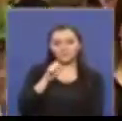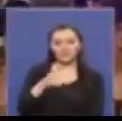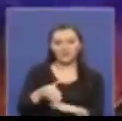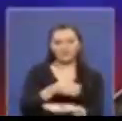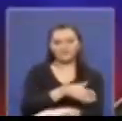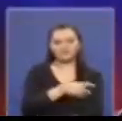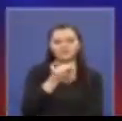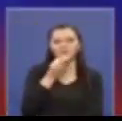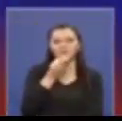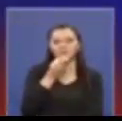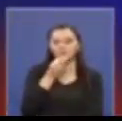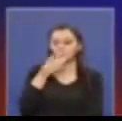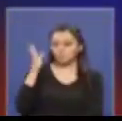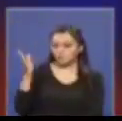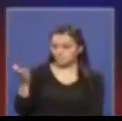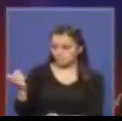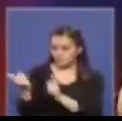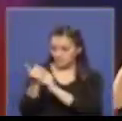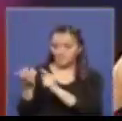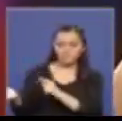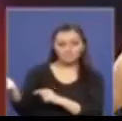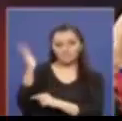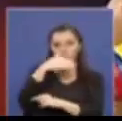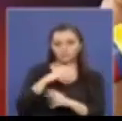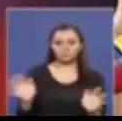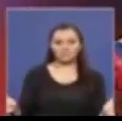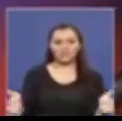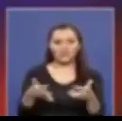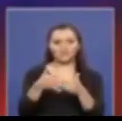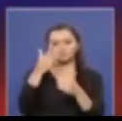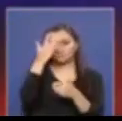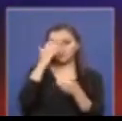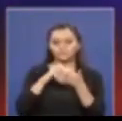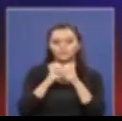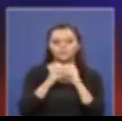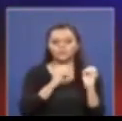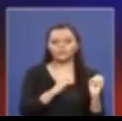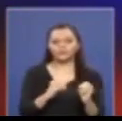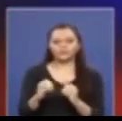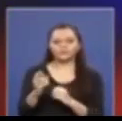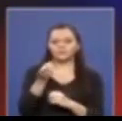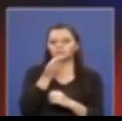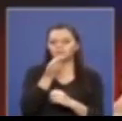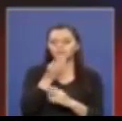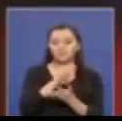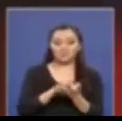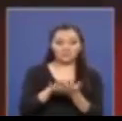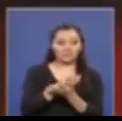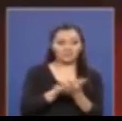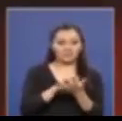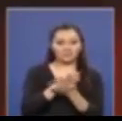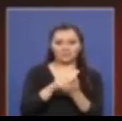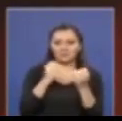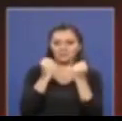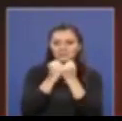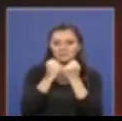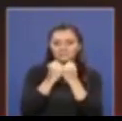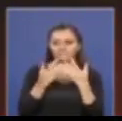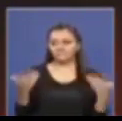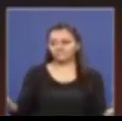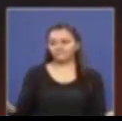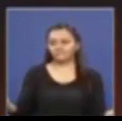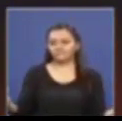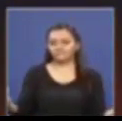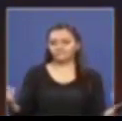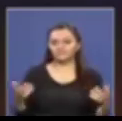el desayuno, no les pedí que vengan como invitados de honor porque hubo un problema organizativo allá en el desayuno y se nos llenó, no pudo entrar todo el